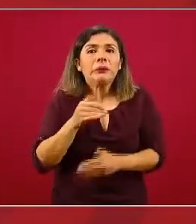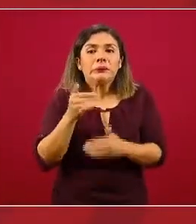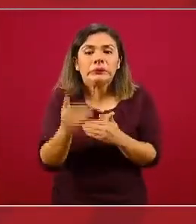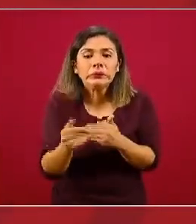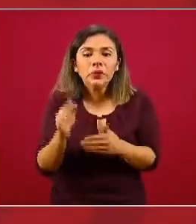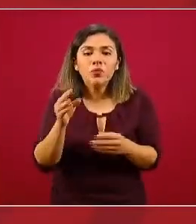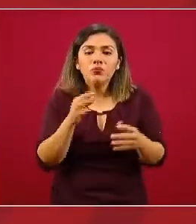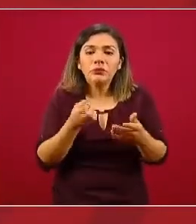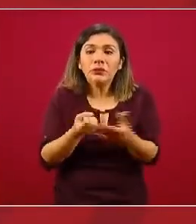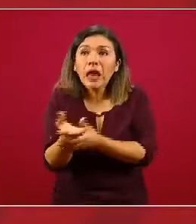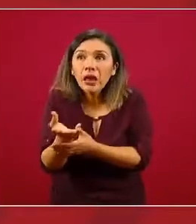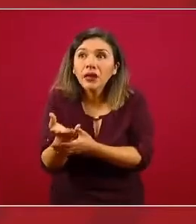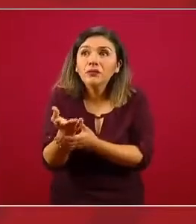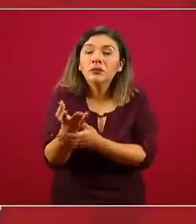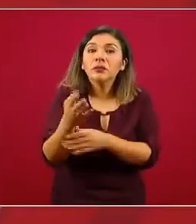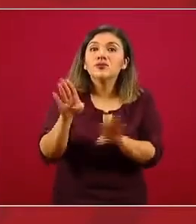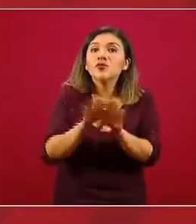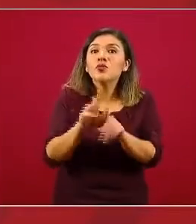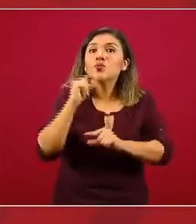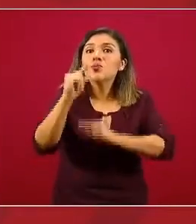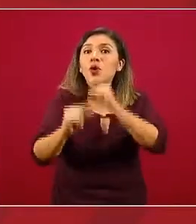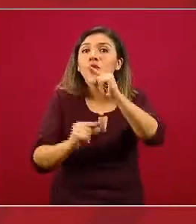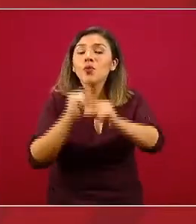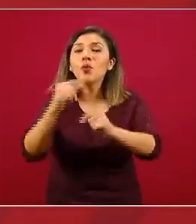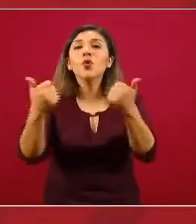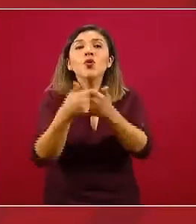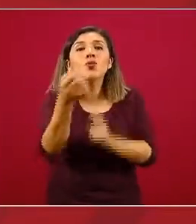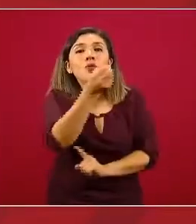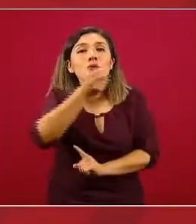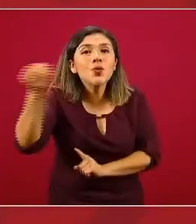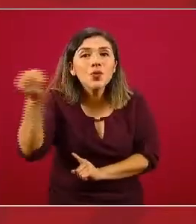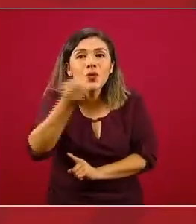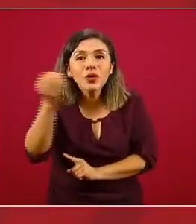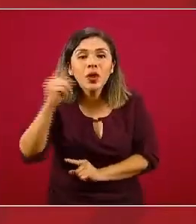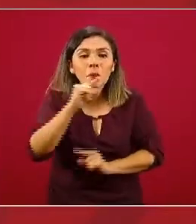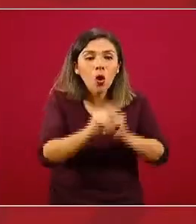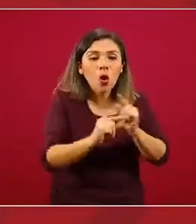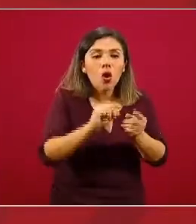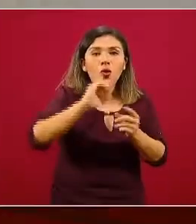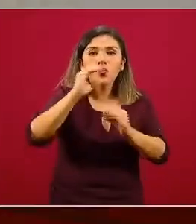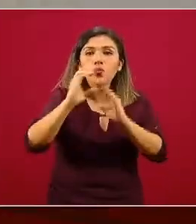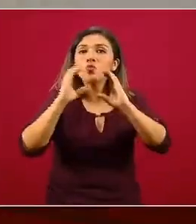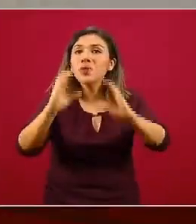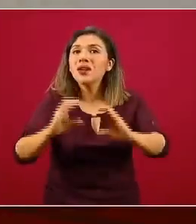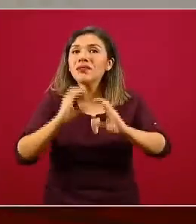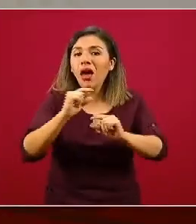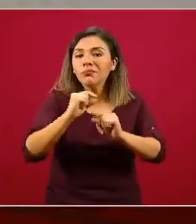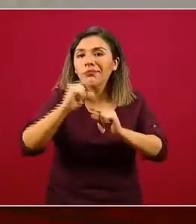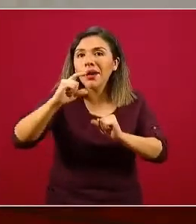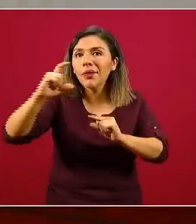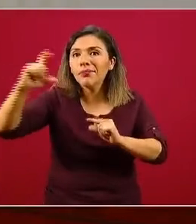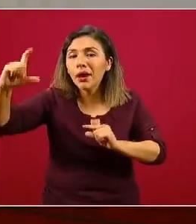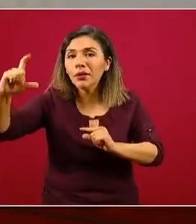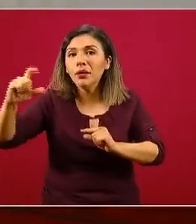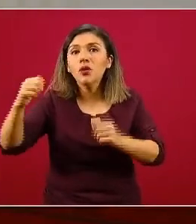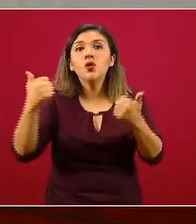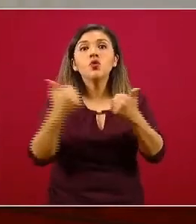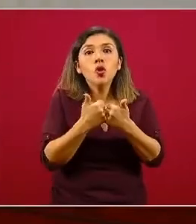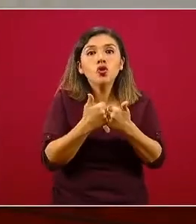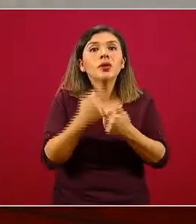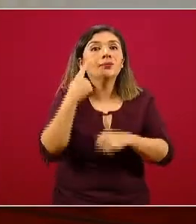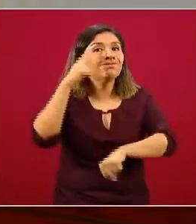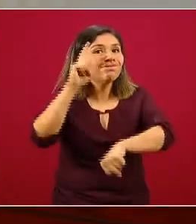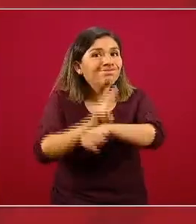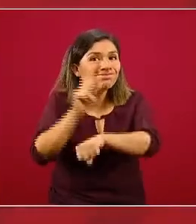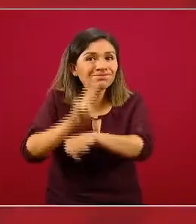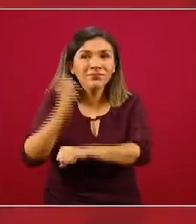experiencias de movilidad de una manera ordenada, escalonada, cuidadosa, con un mecanismo de